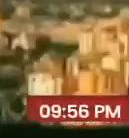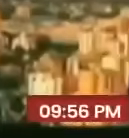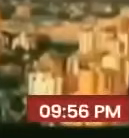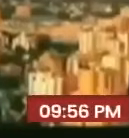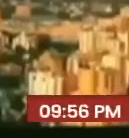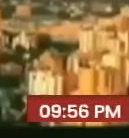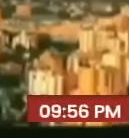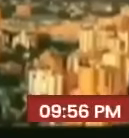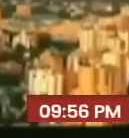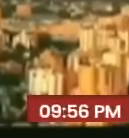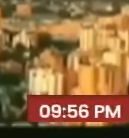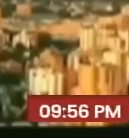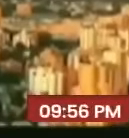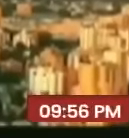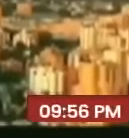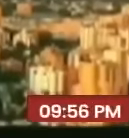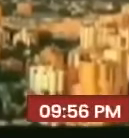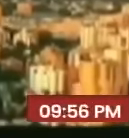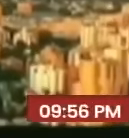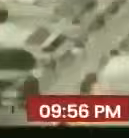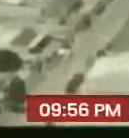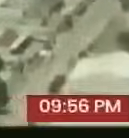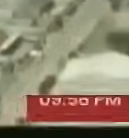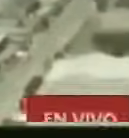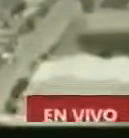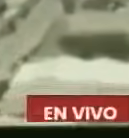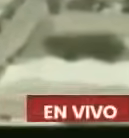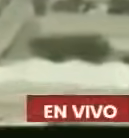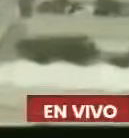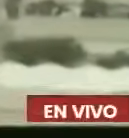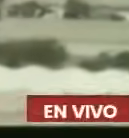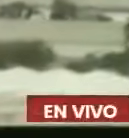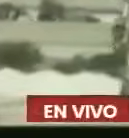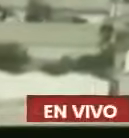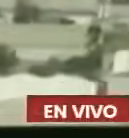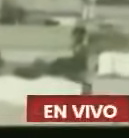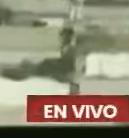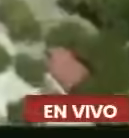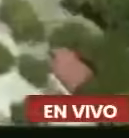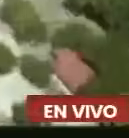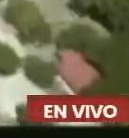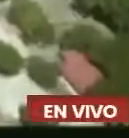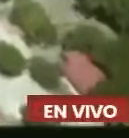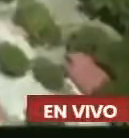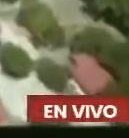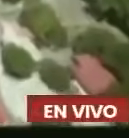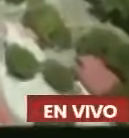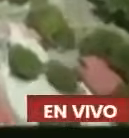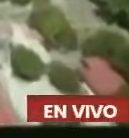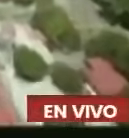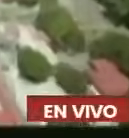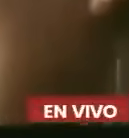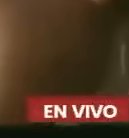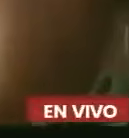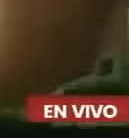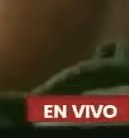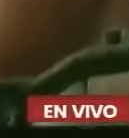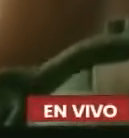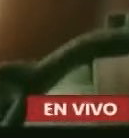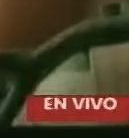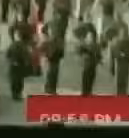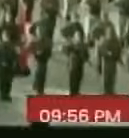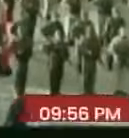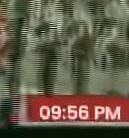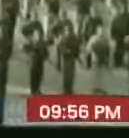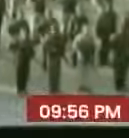Esta semana nos trasladamos a la ciudad de Maracay, en el estado Aragua, jardín de Venezuela,